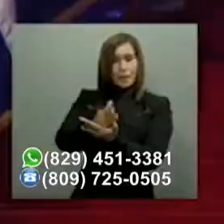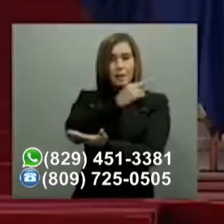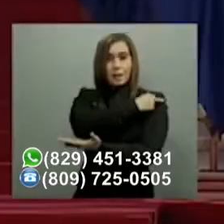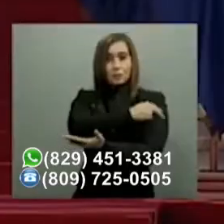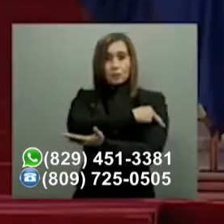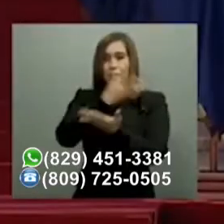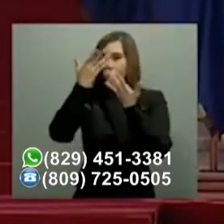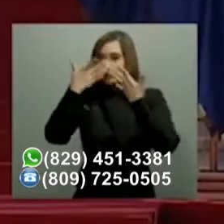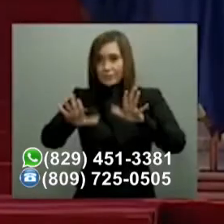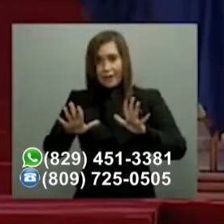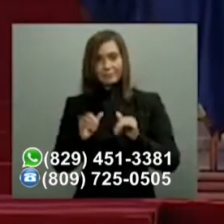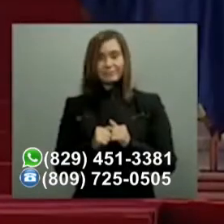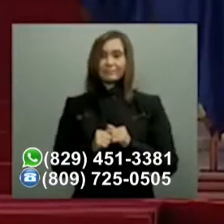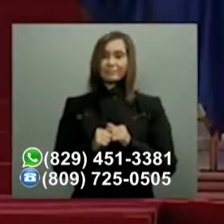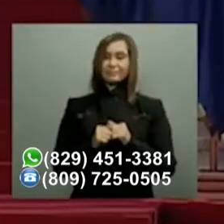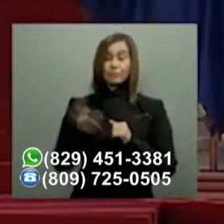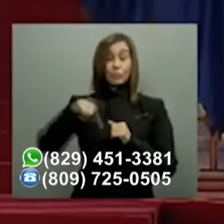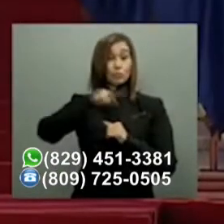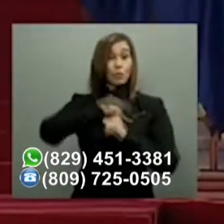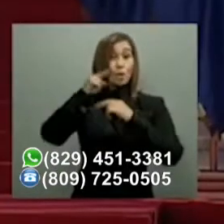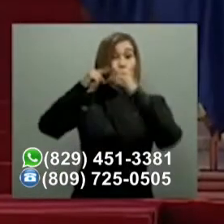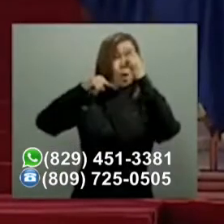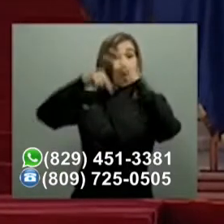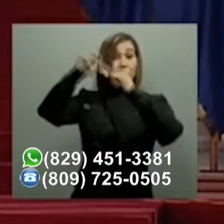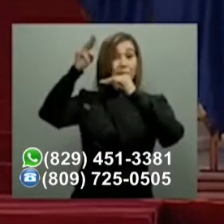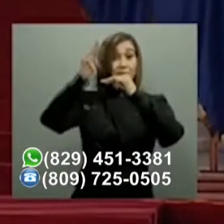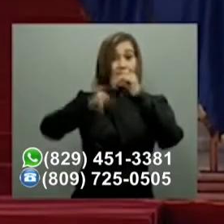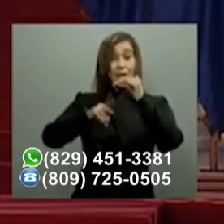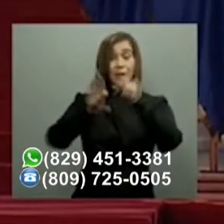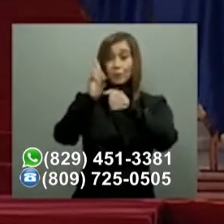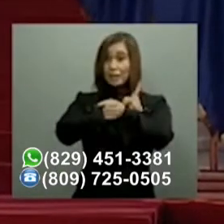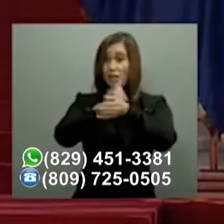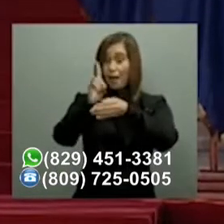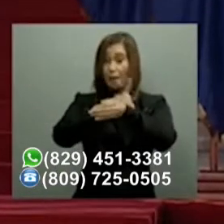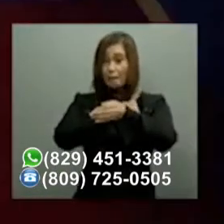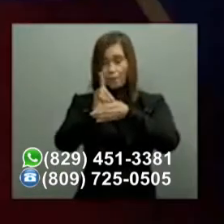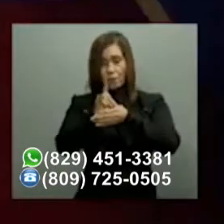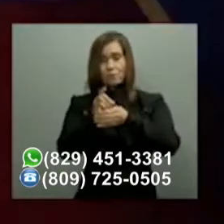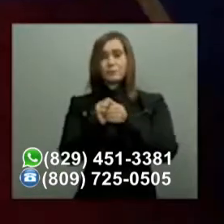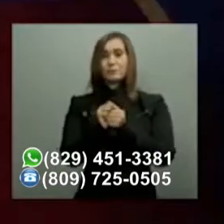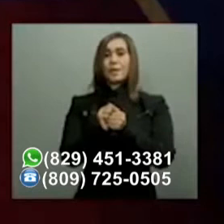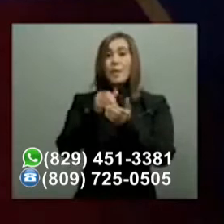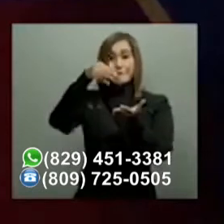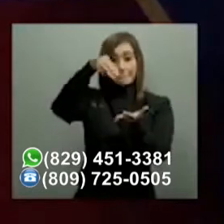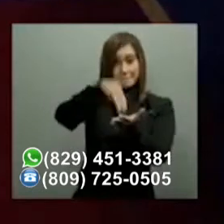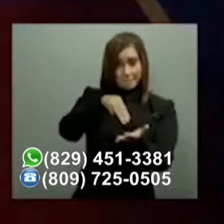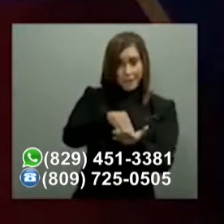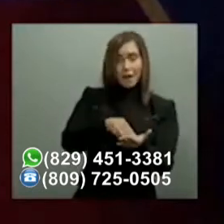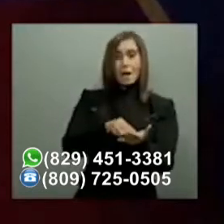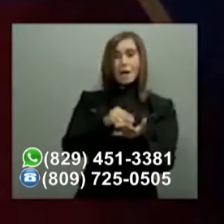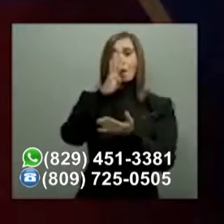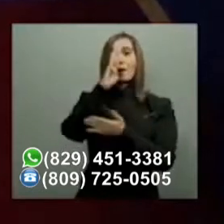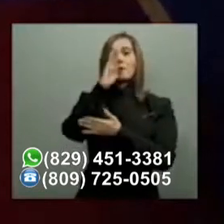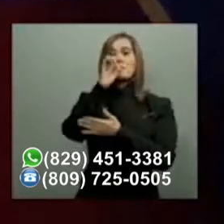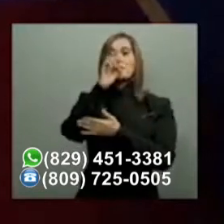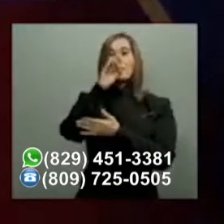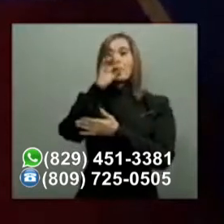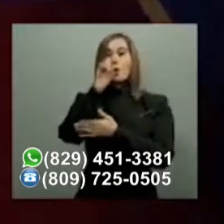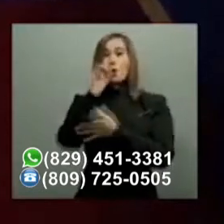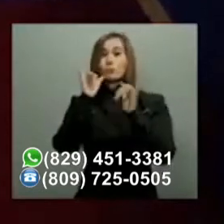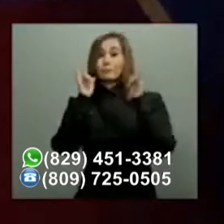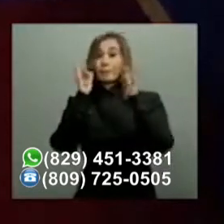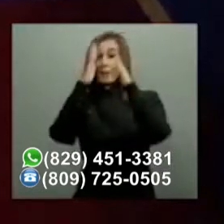corona se dirigió al país de la noche de ayer habló de sus logros durante el primer año de su gobierno el cual asumió el pasado